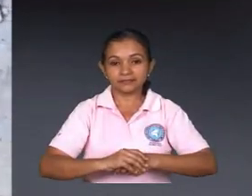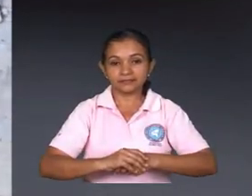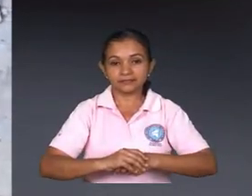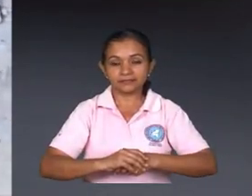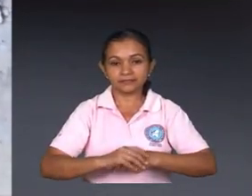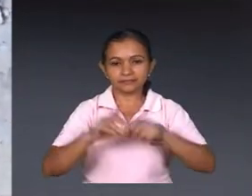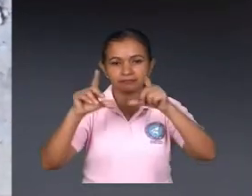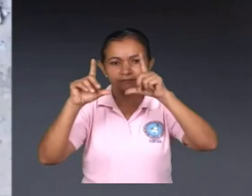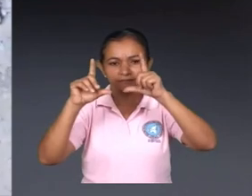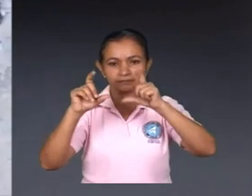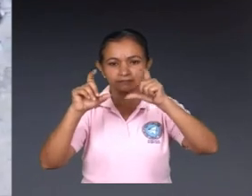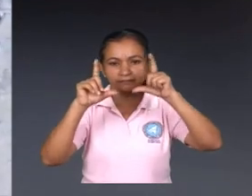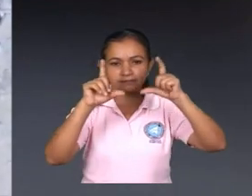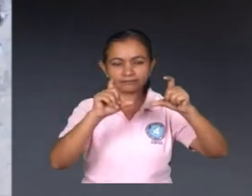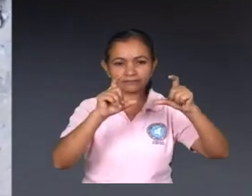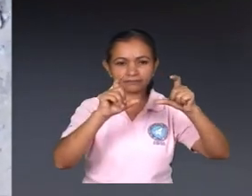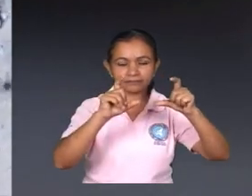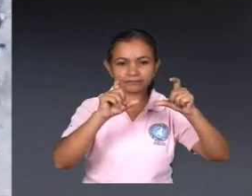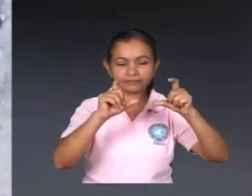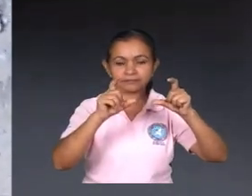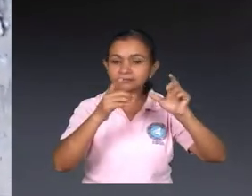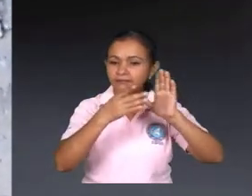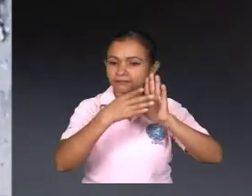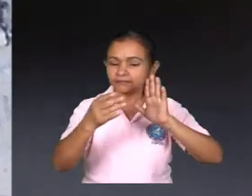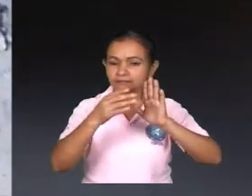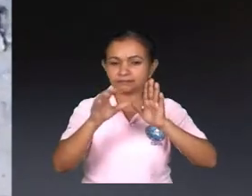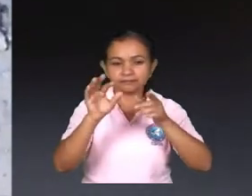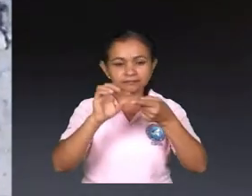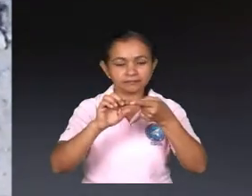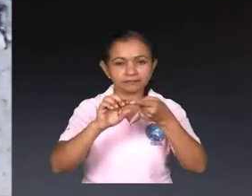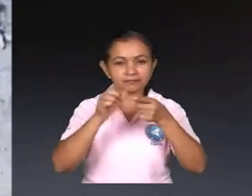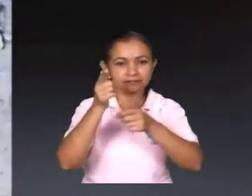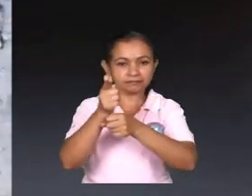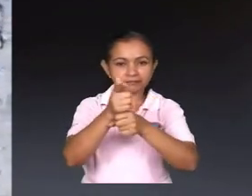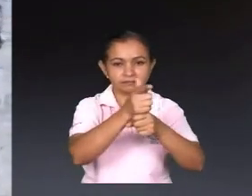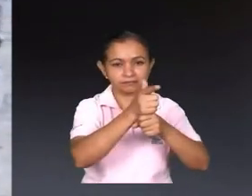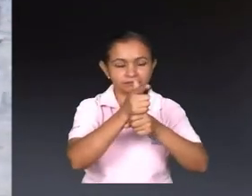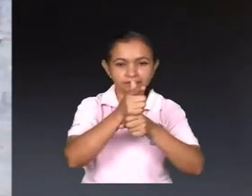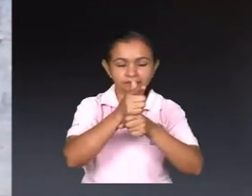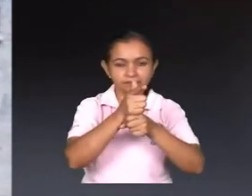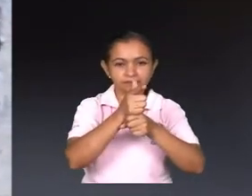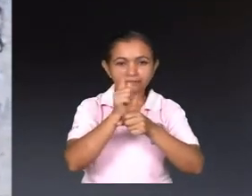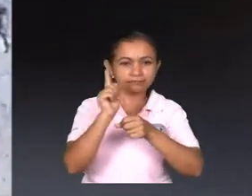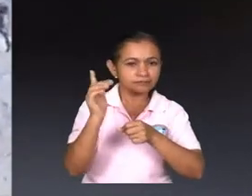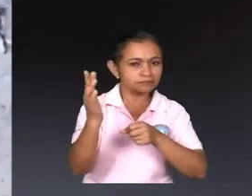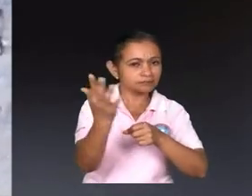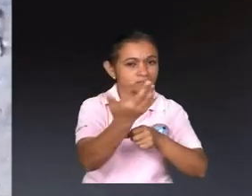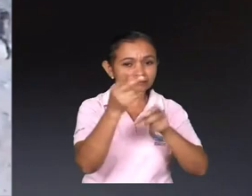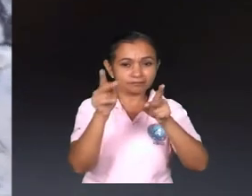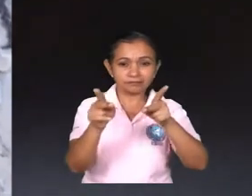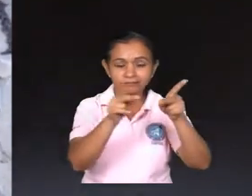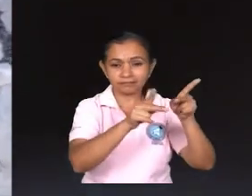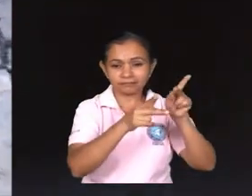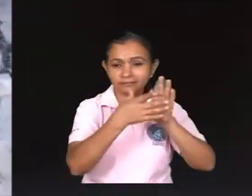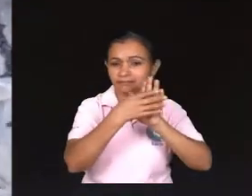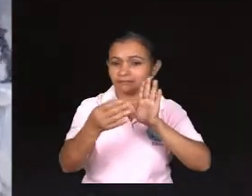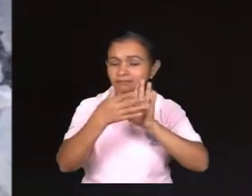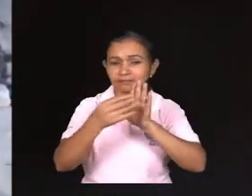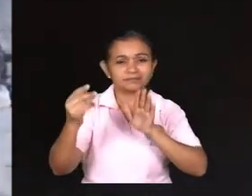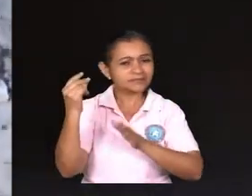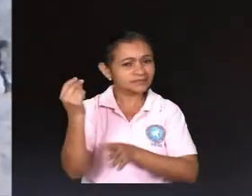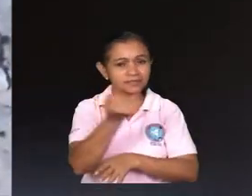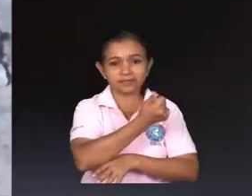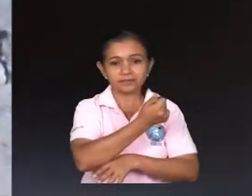Un fotógrafo mexicano ha compartido en su cuenta de Twitter un video que desconcertó a los internautas y se hizo rápidamente